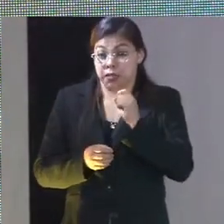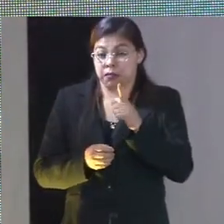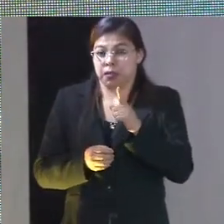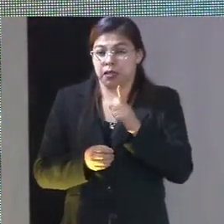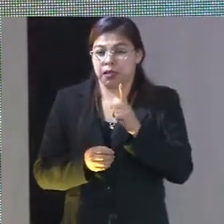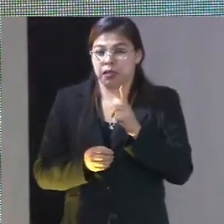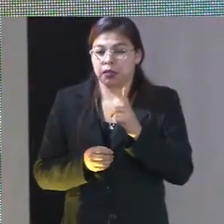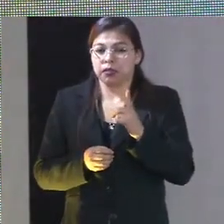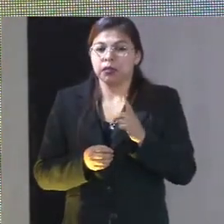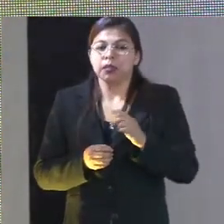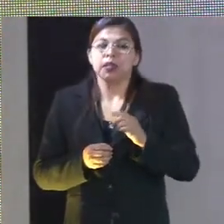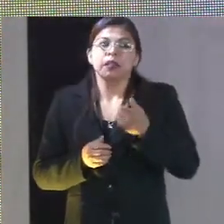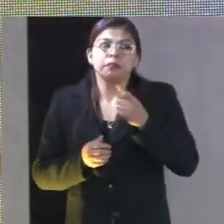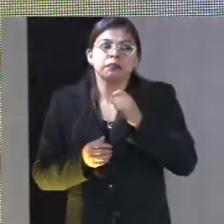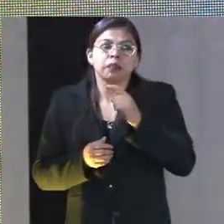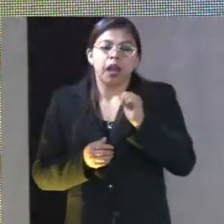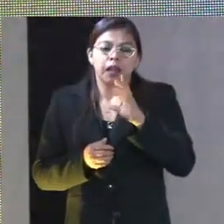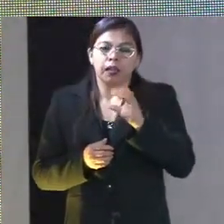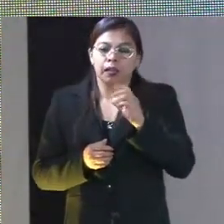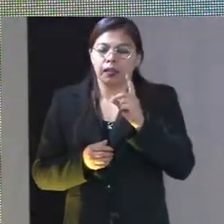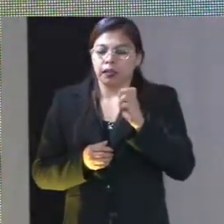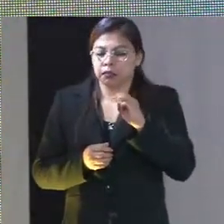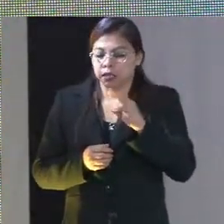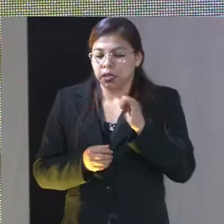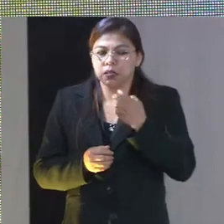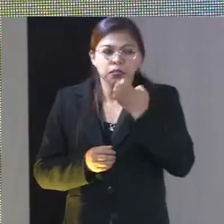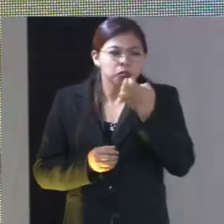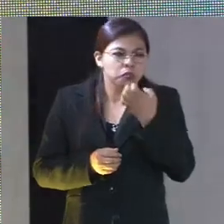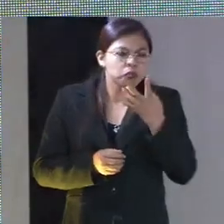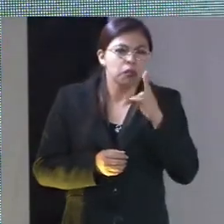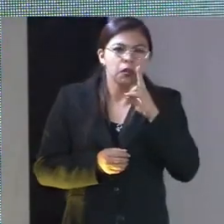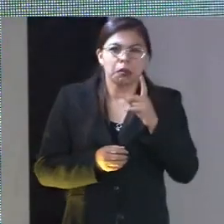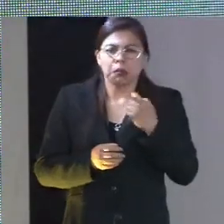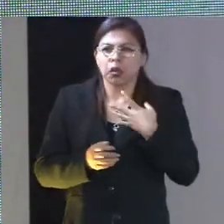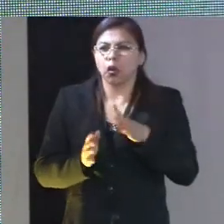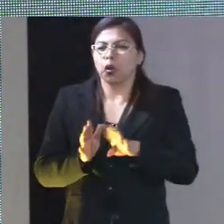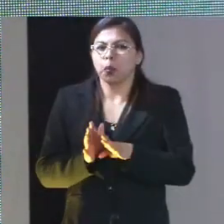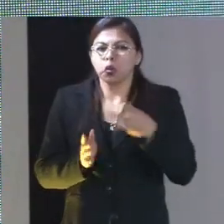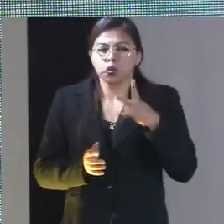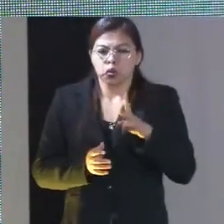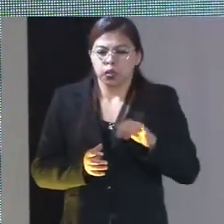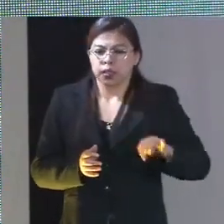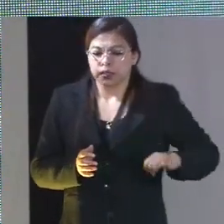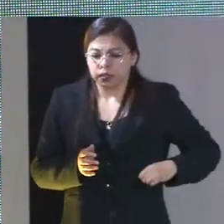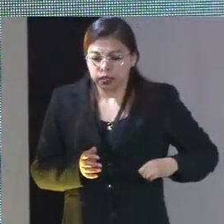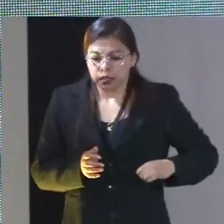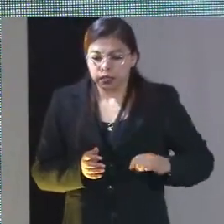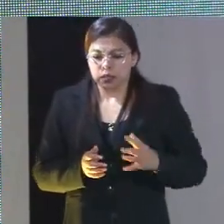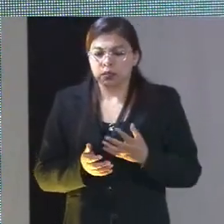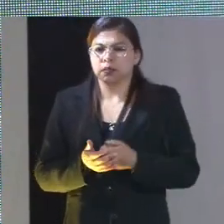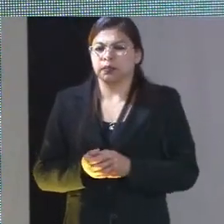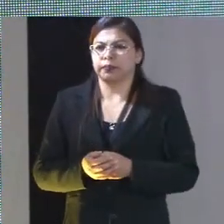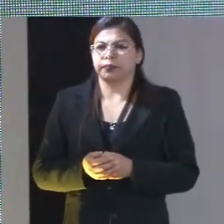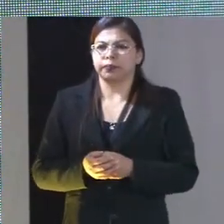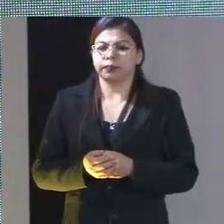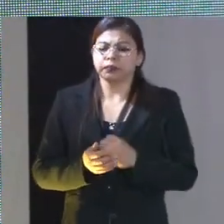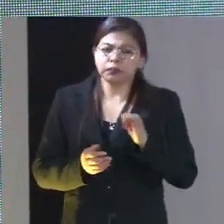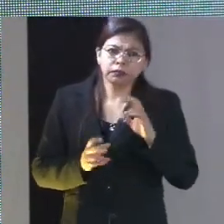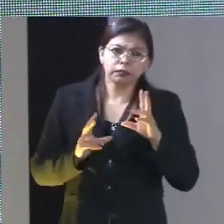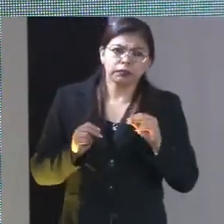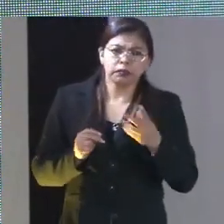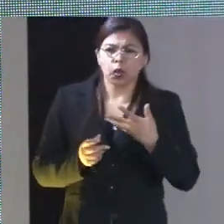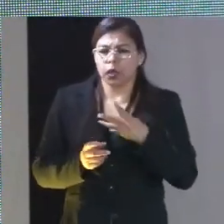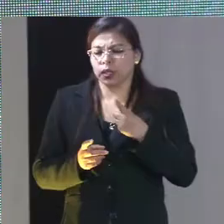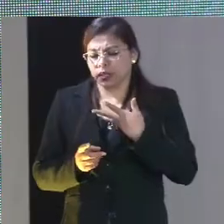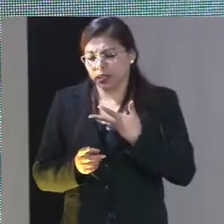academia, porque algunos se van a sentir aludidos, otros se van a sentir no mencionados y por lo tanto incómodos. Ya nos dirá Pedro si esto va a suceder o no. Sin duda